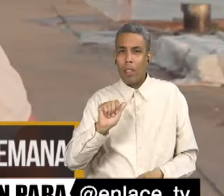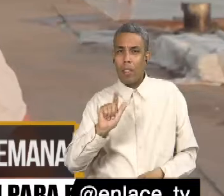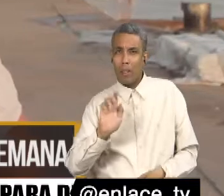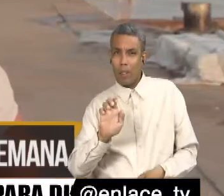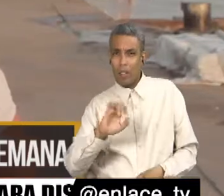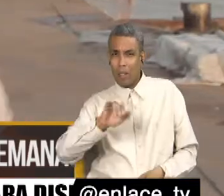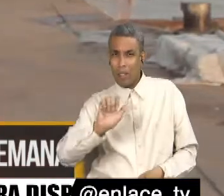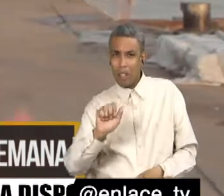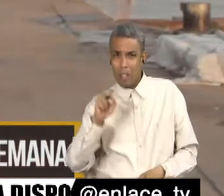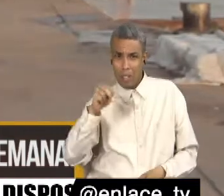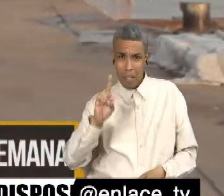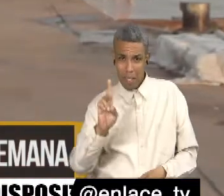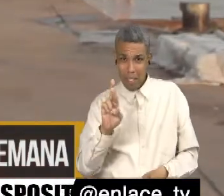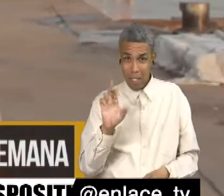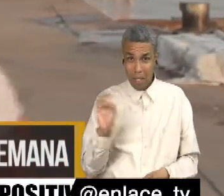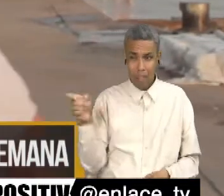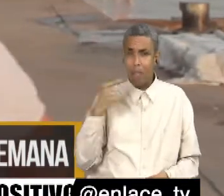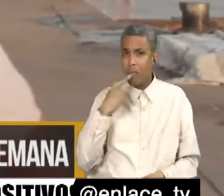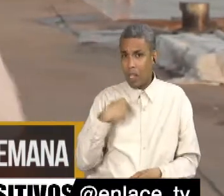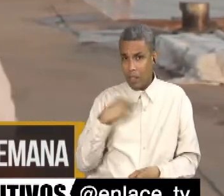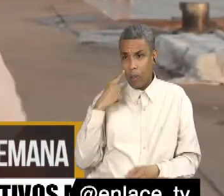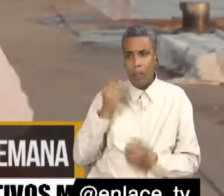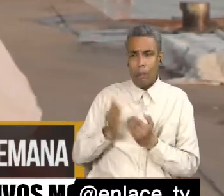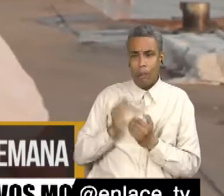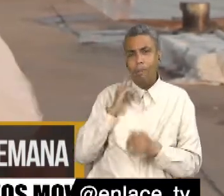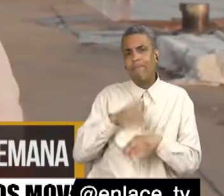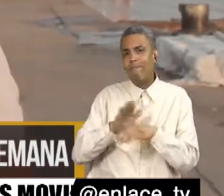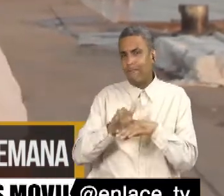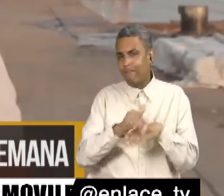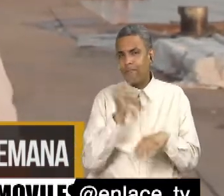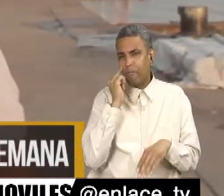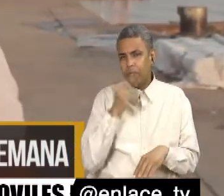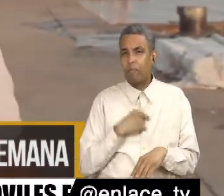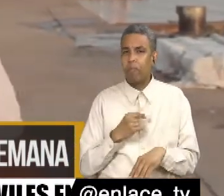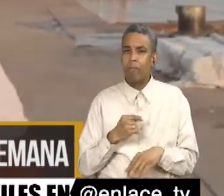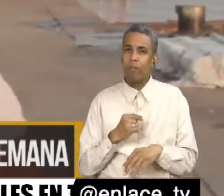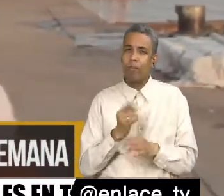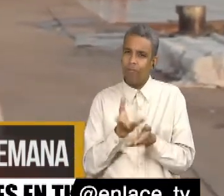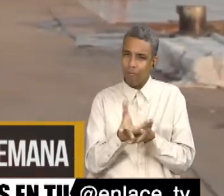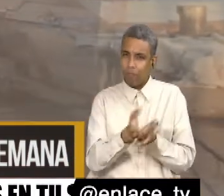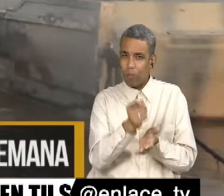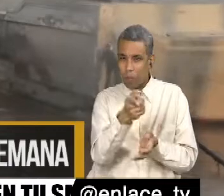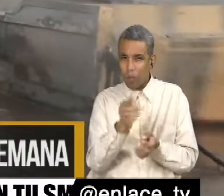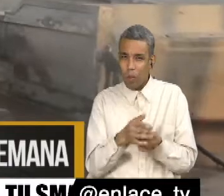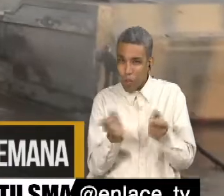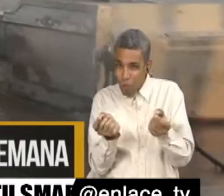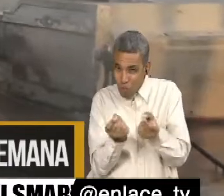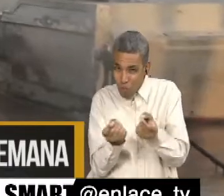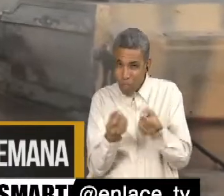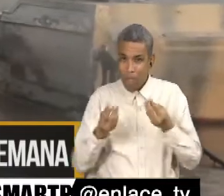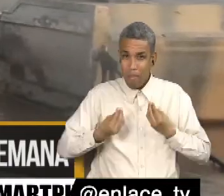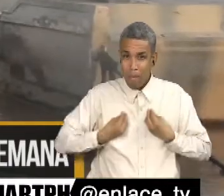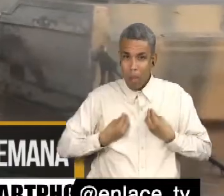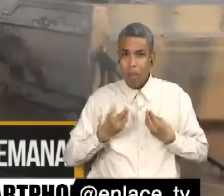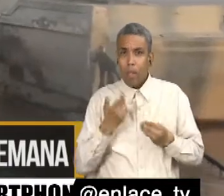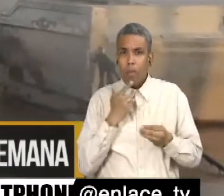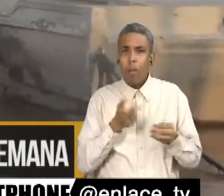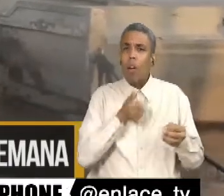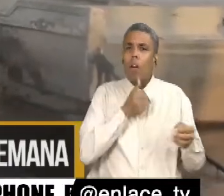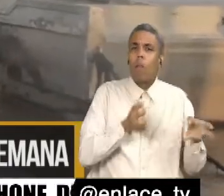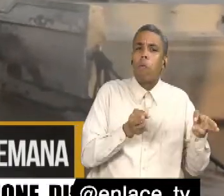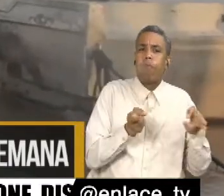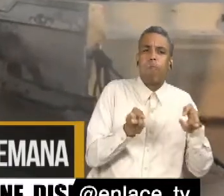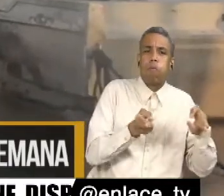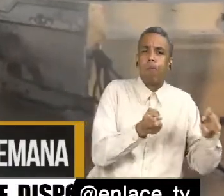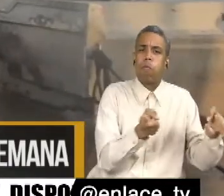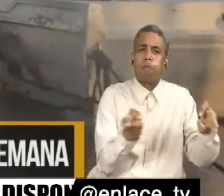hecho una recomendación especial a las familias ribereñas del Magdalena Medio. Secretario, buenas tardes, bienvenido a